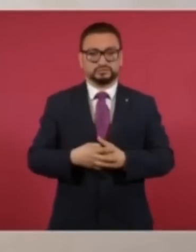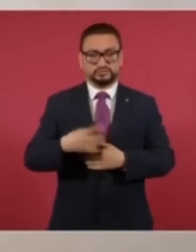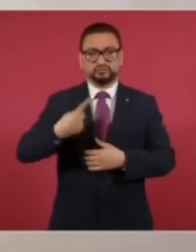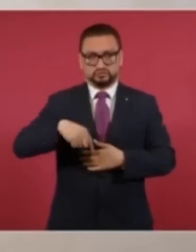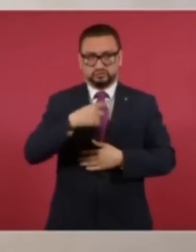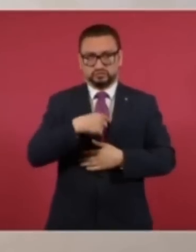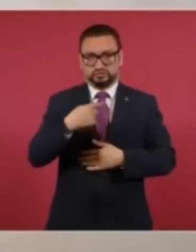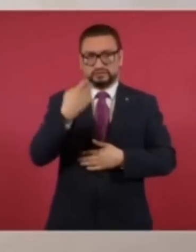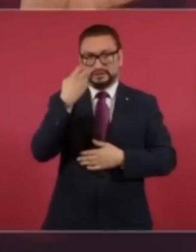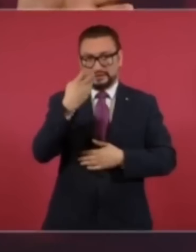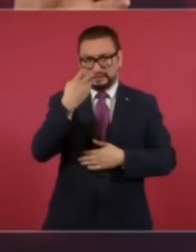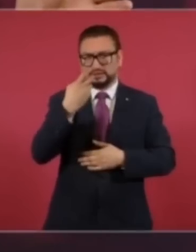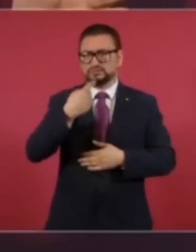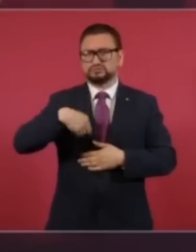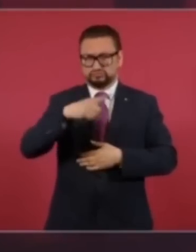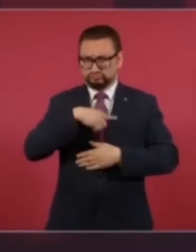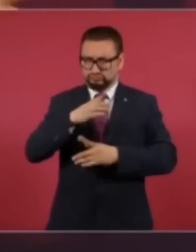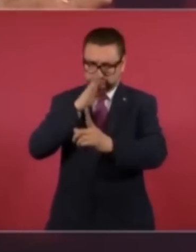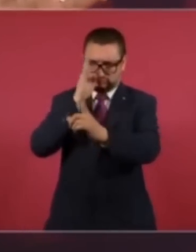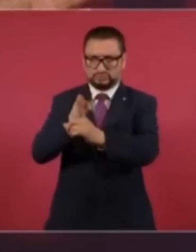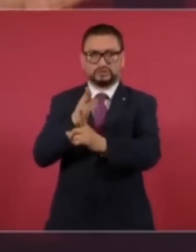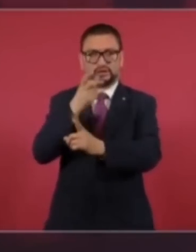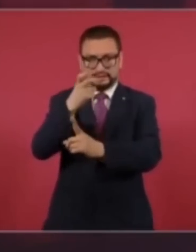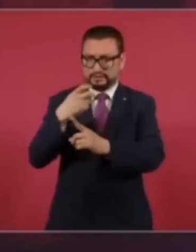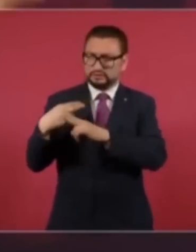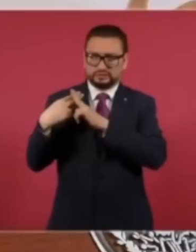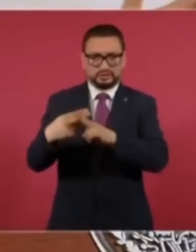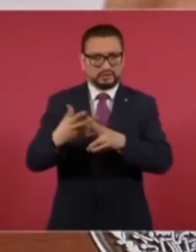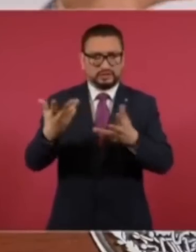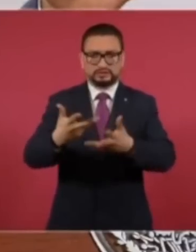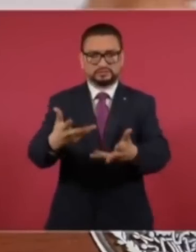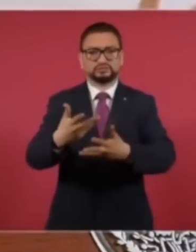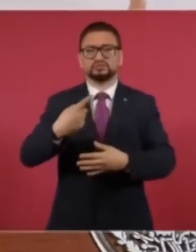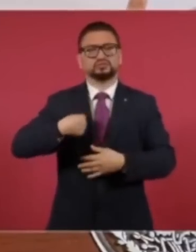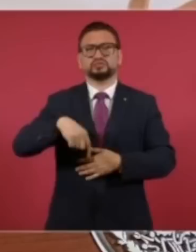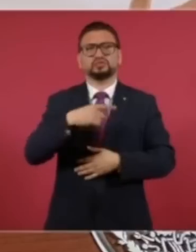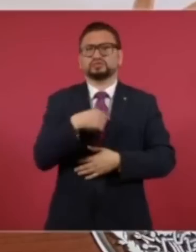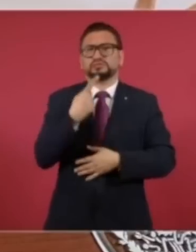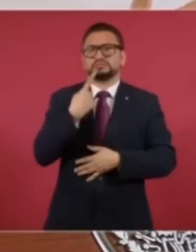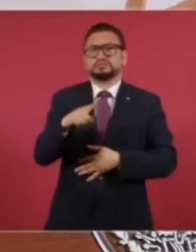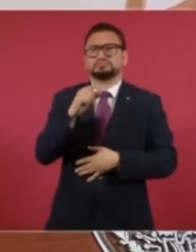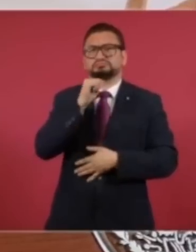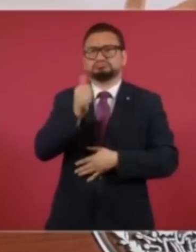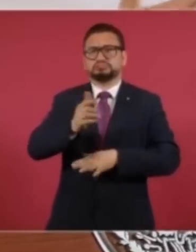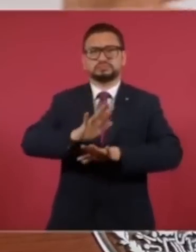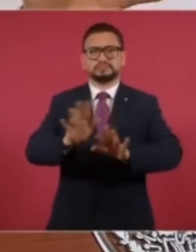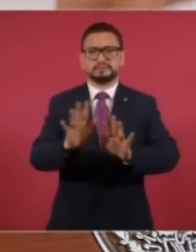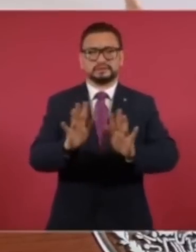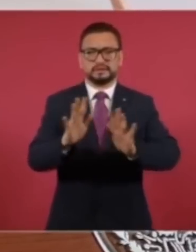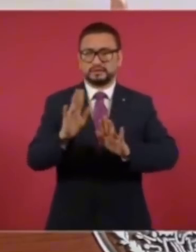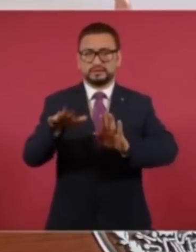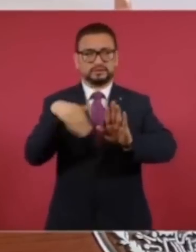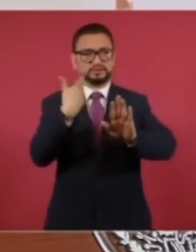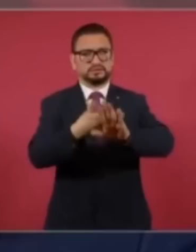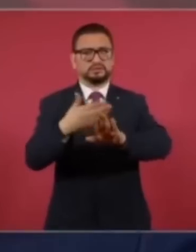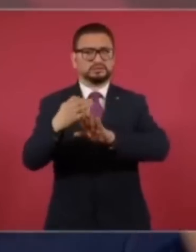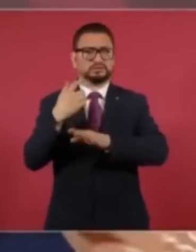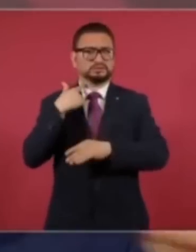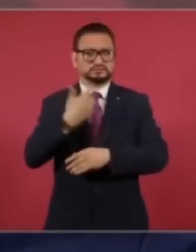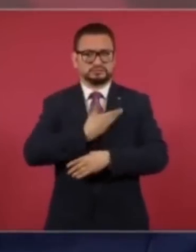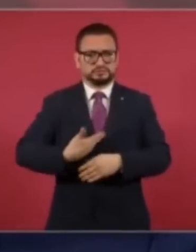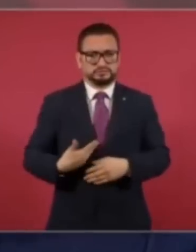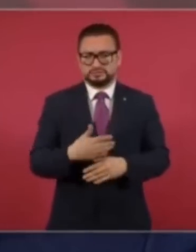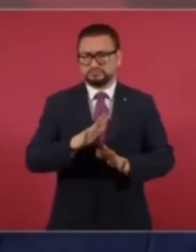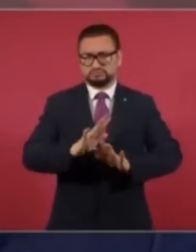esa fue mi postura, eso es lo que hemos hecho. No hemos presentado ninguna denuncia en contra de